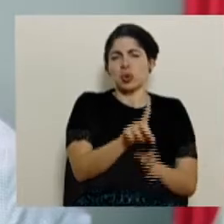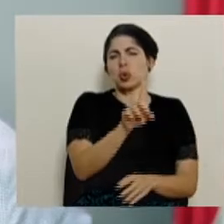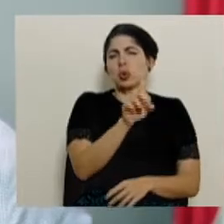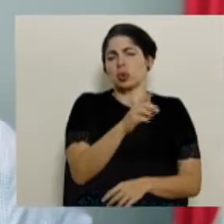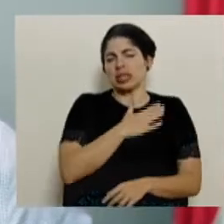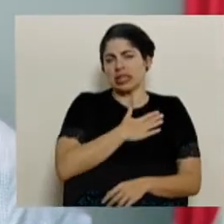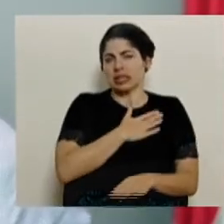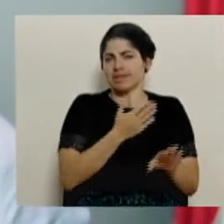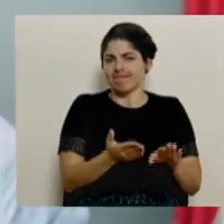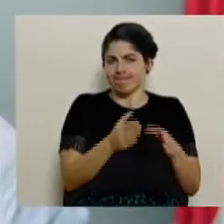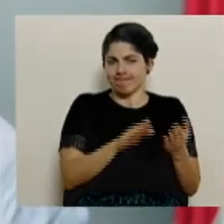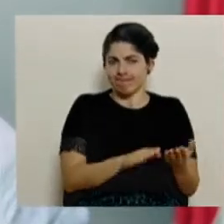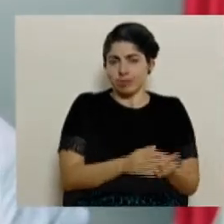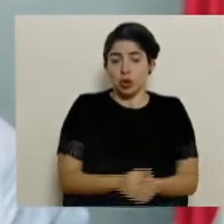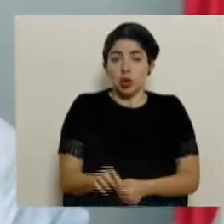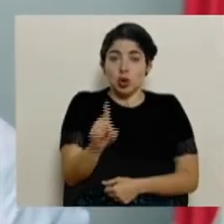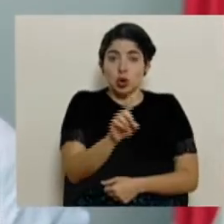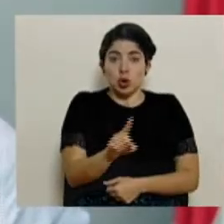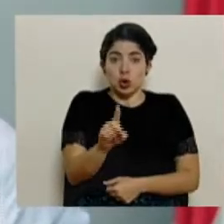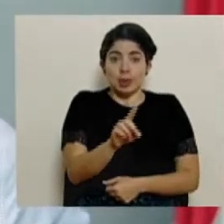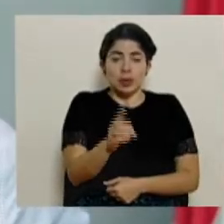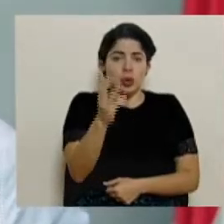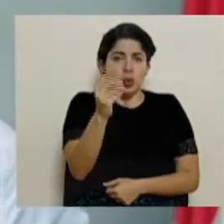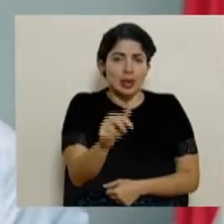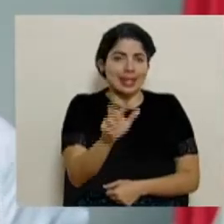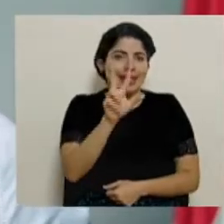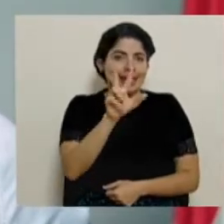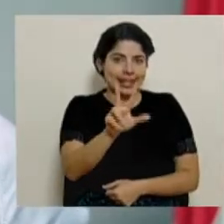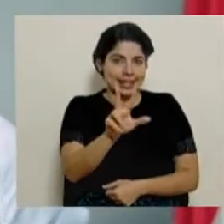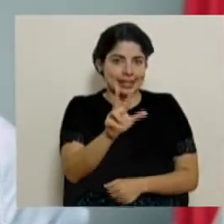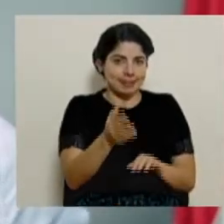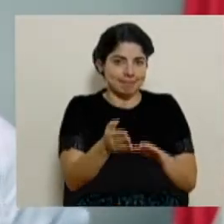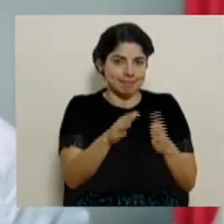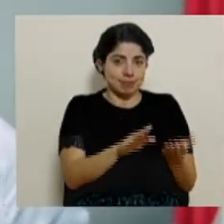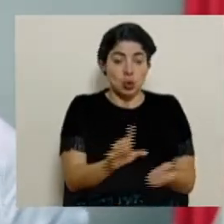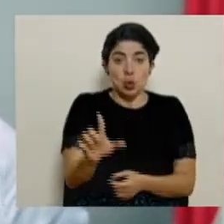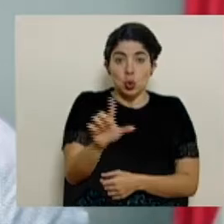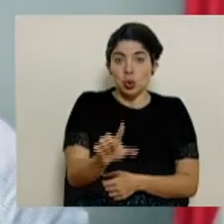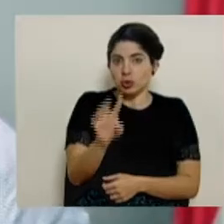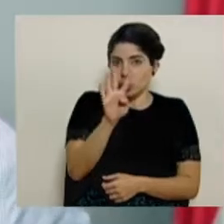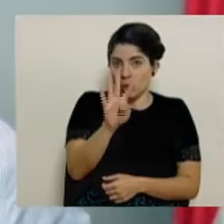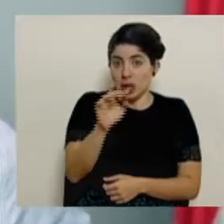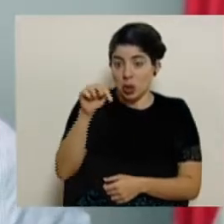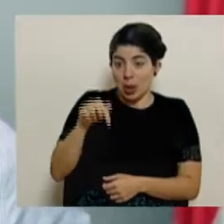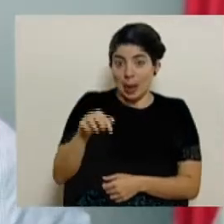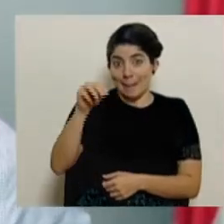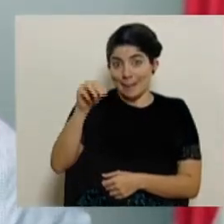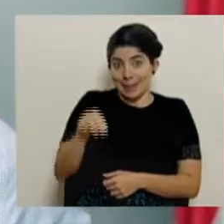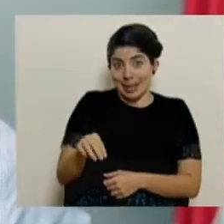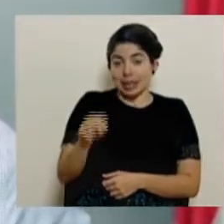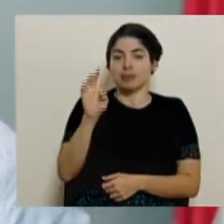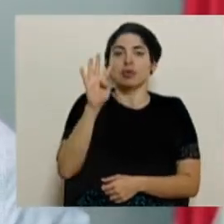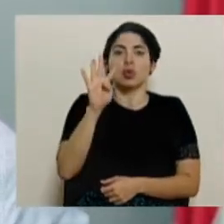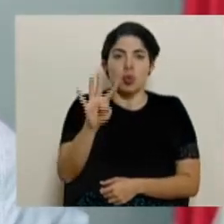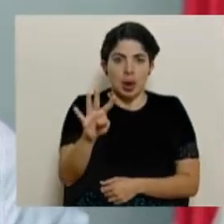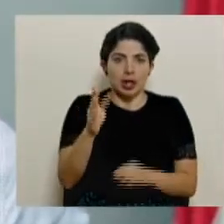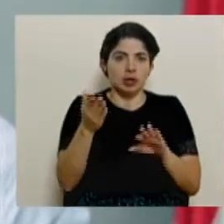lamentable fallecimiento. El domingo se contabilizaron 3, el lunes 4 y hoy martes se registran